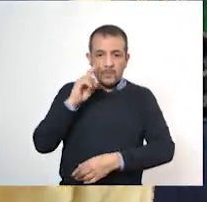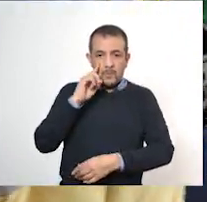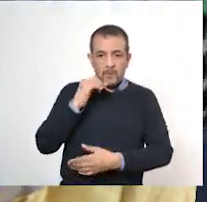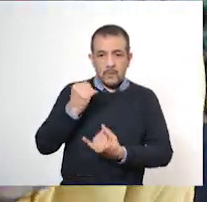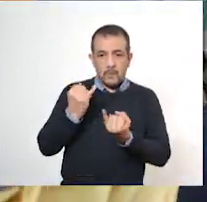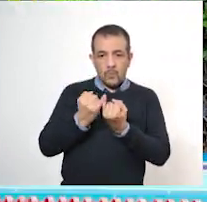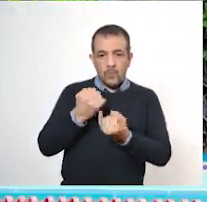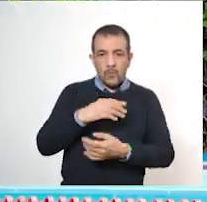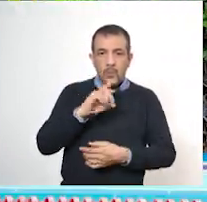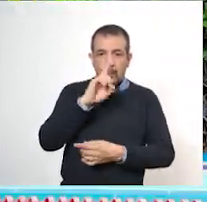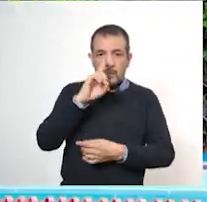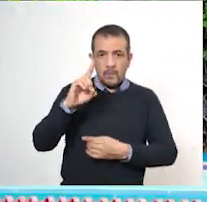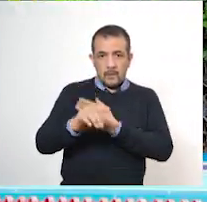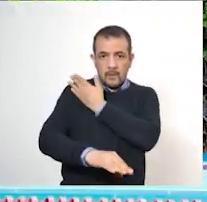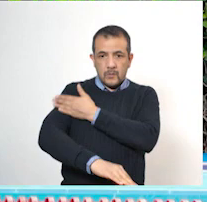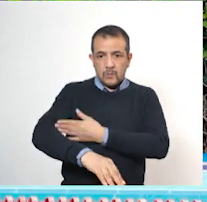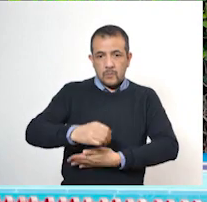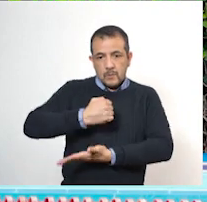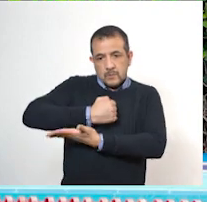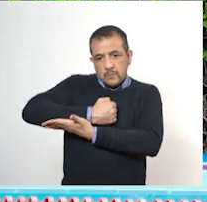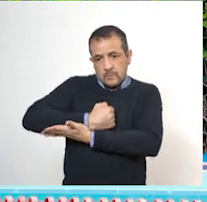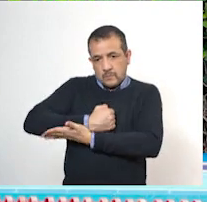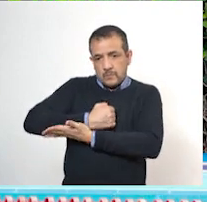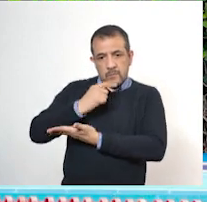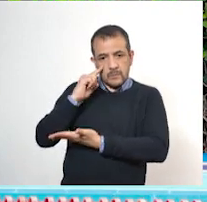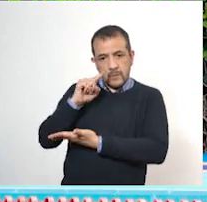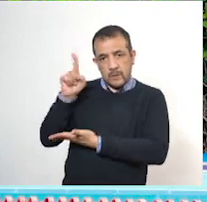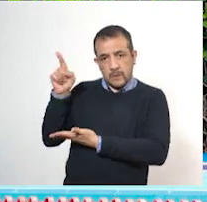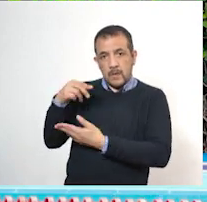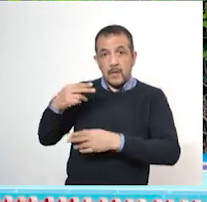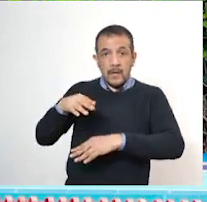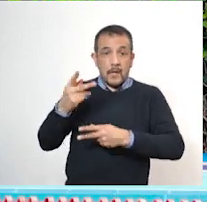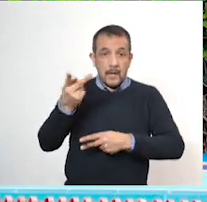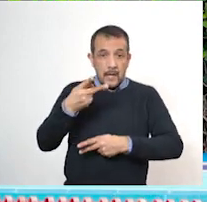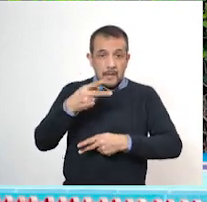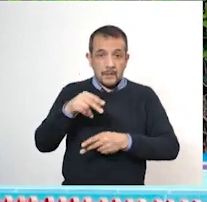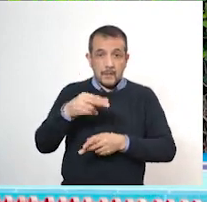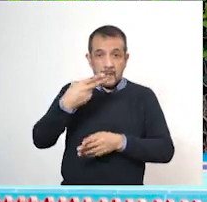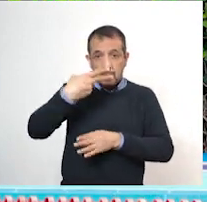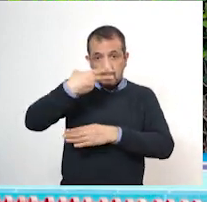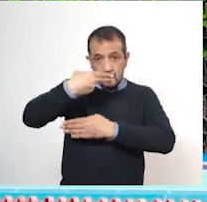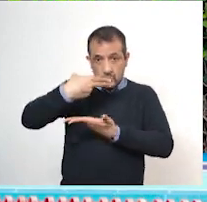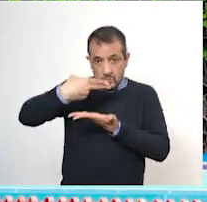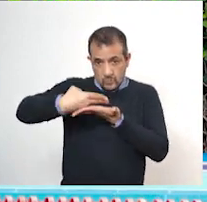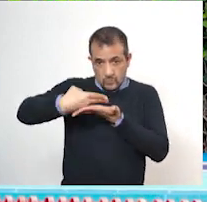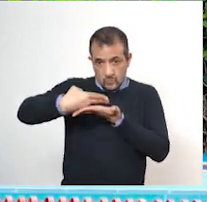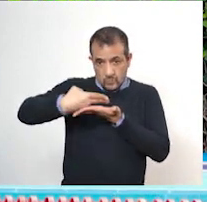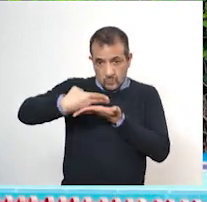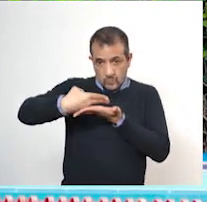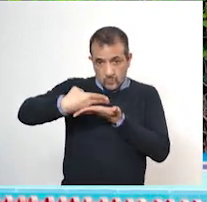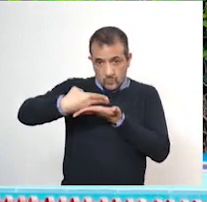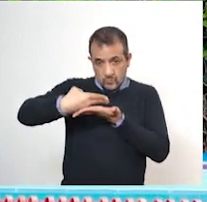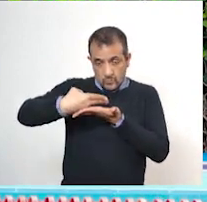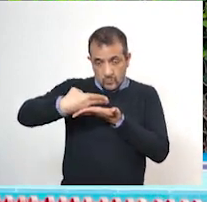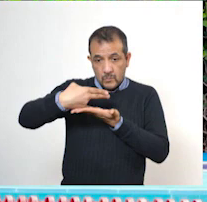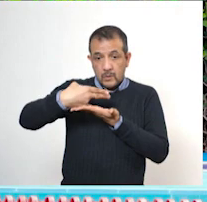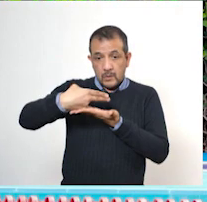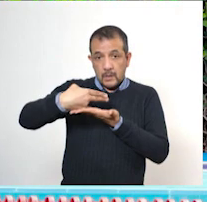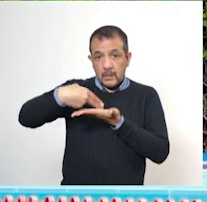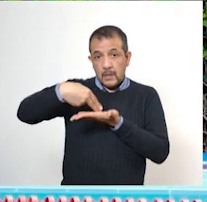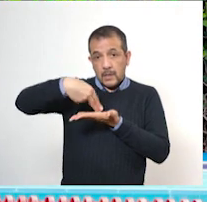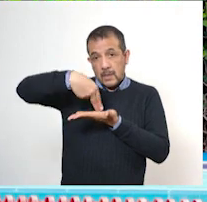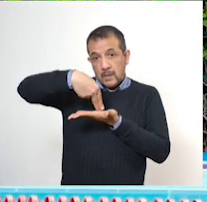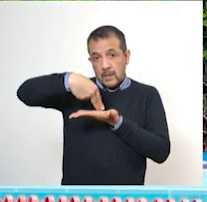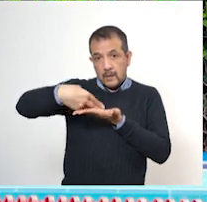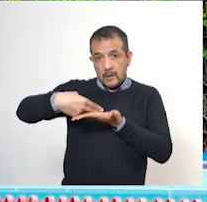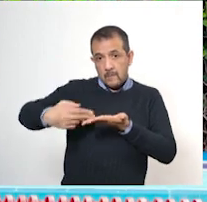a colocar con el brazo derecho sobre el piso. Estiramos bien las piernas y ponemos una sobre la otra. Lo que vamos a hacer va